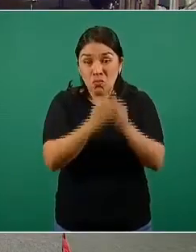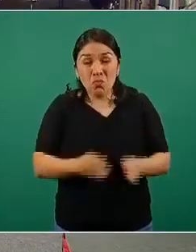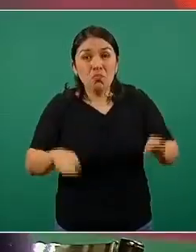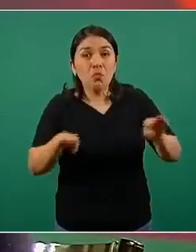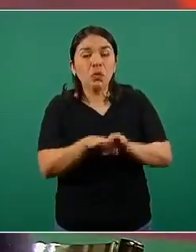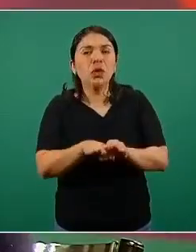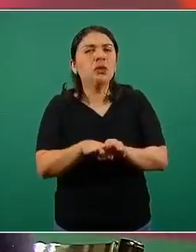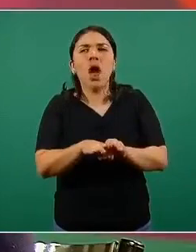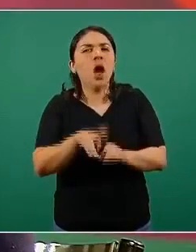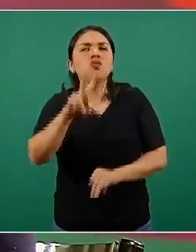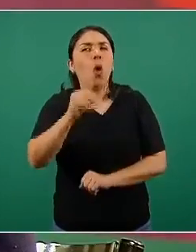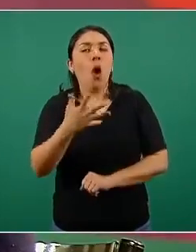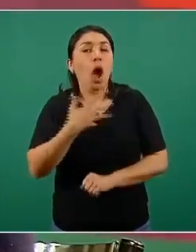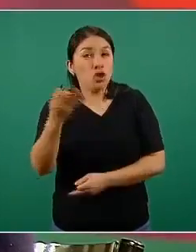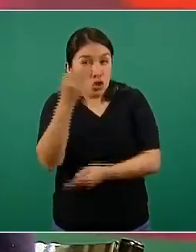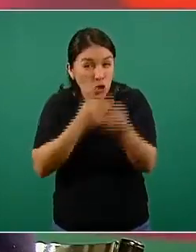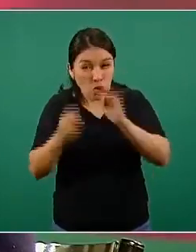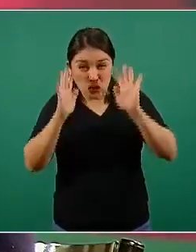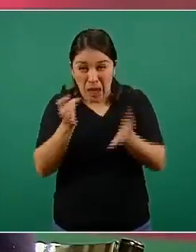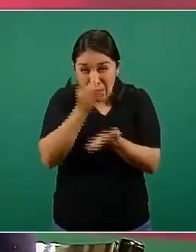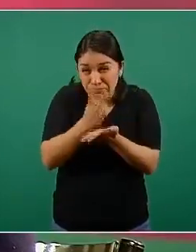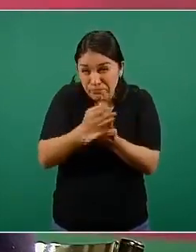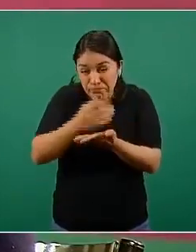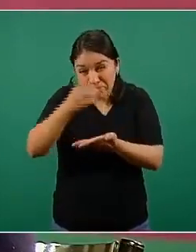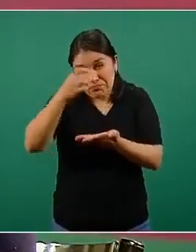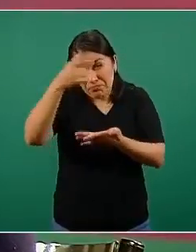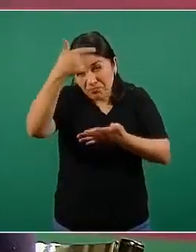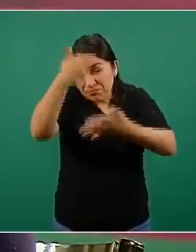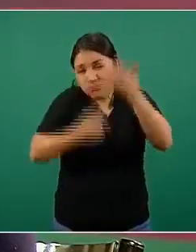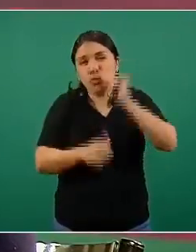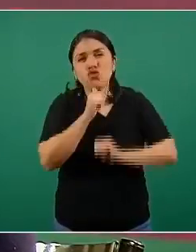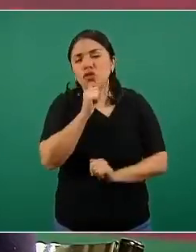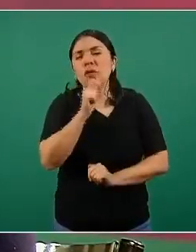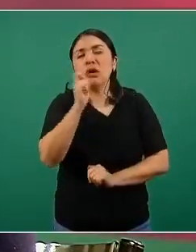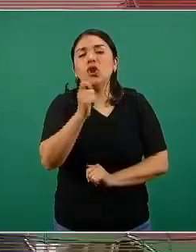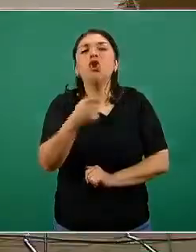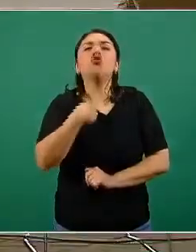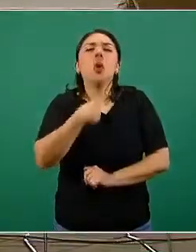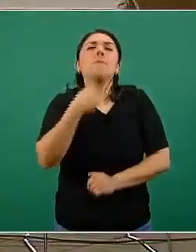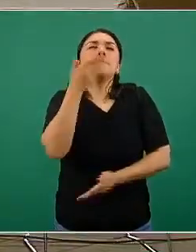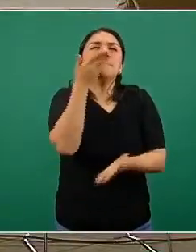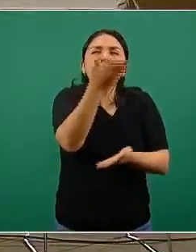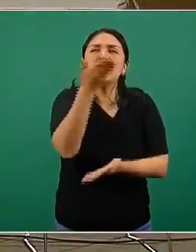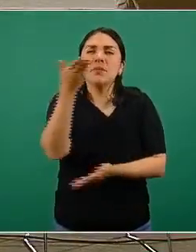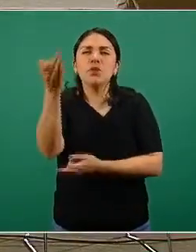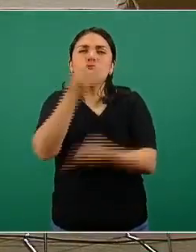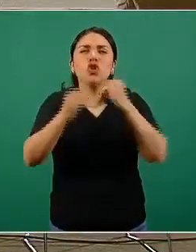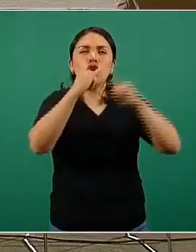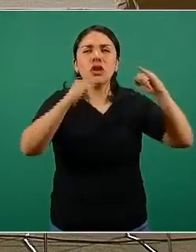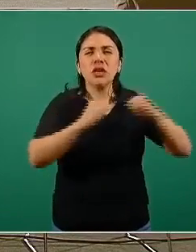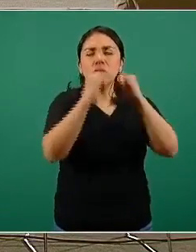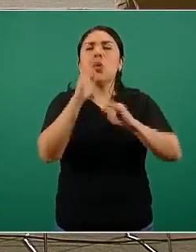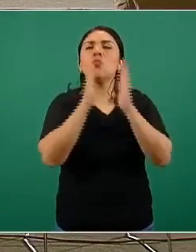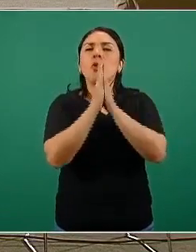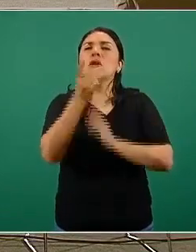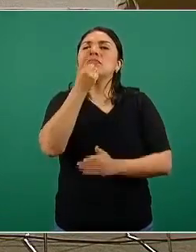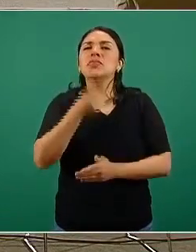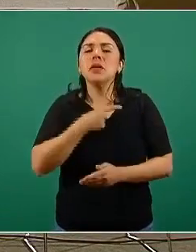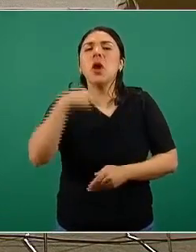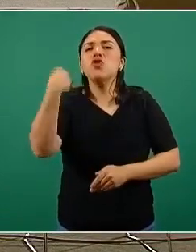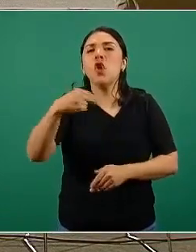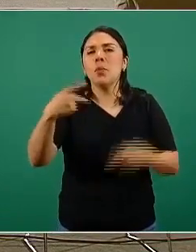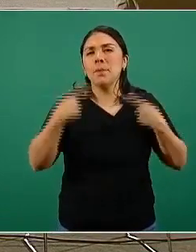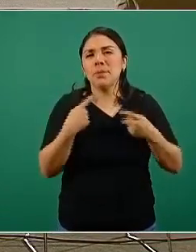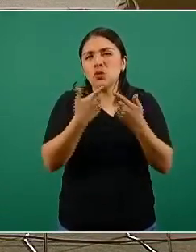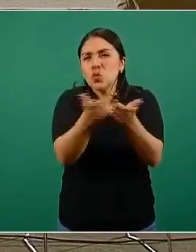no los tenemos todos identificados, estos son 2, estamos pidiendo a cada una de las instituciones que nos identifiquen estos grupos para ver si hay